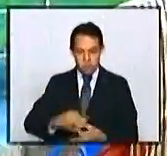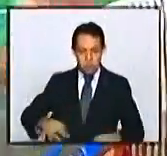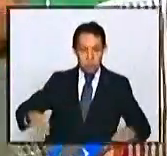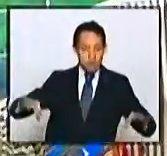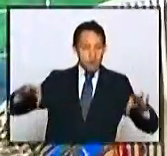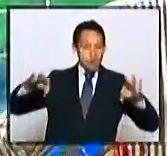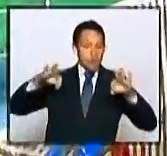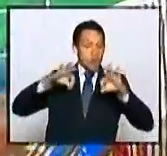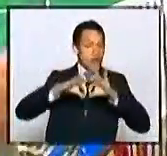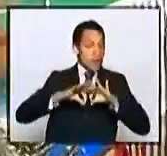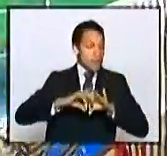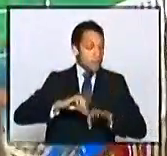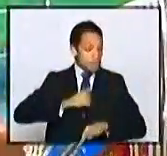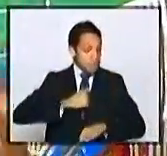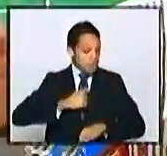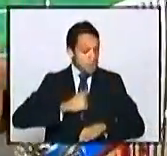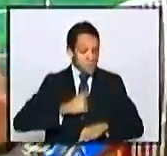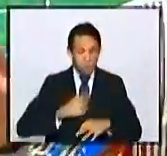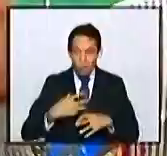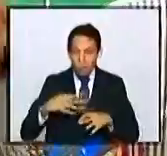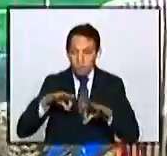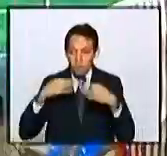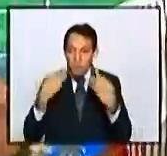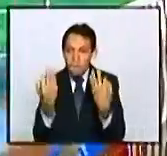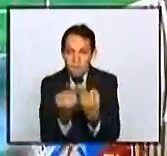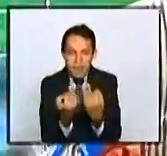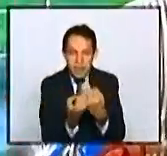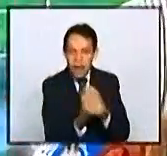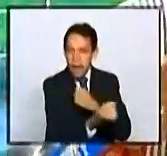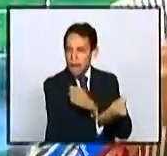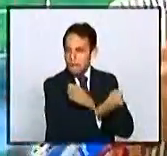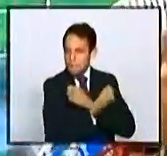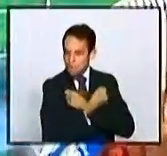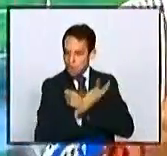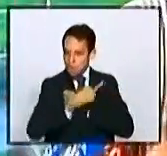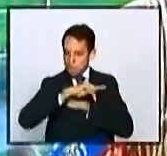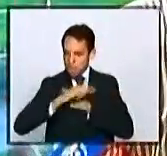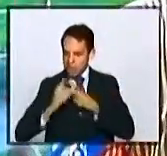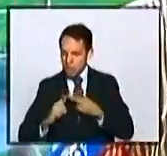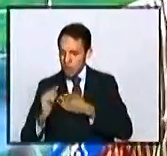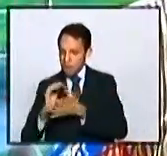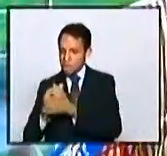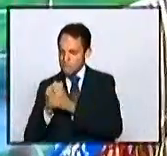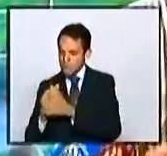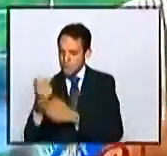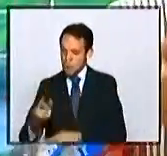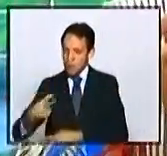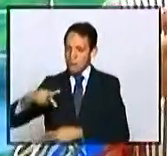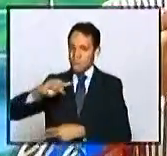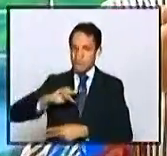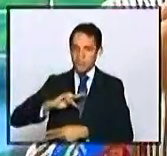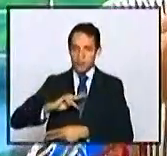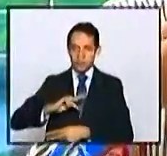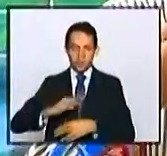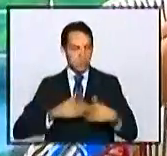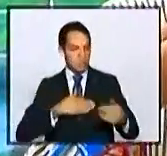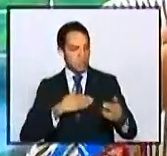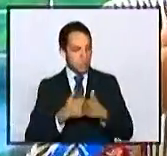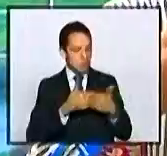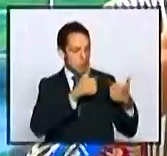él para esos seres humanos, para esas personas, para esa mamá, para ese papá, para esos amigos que le escribieron esa carta, se